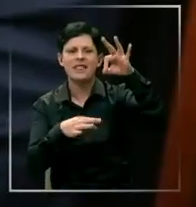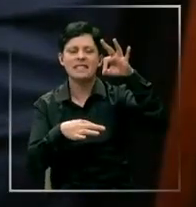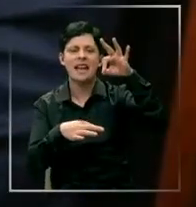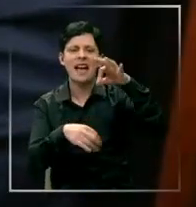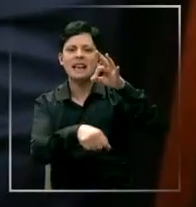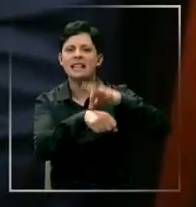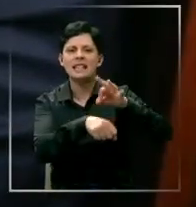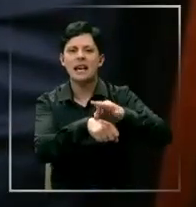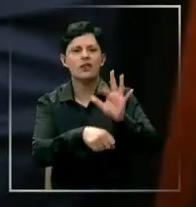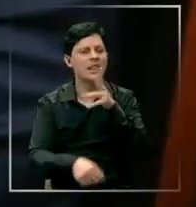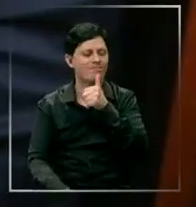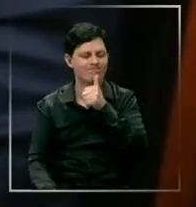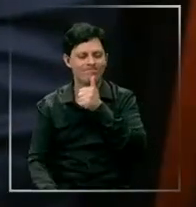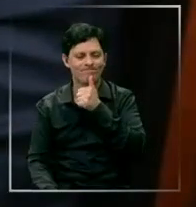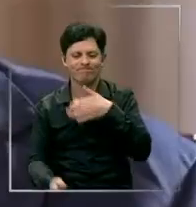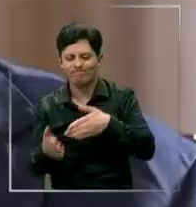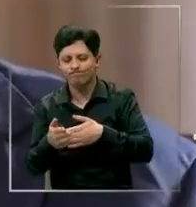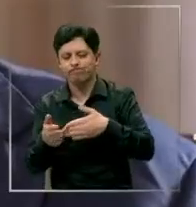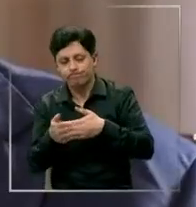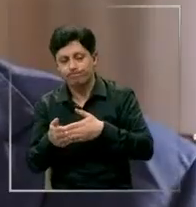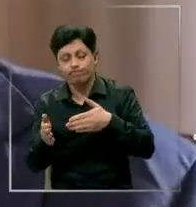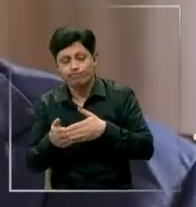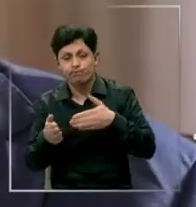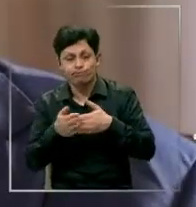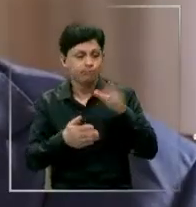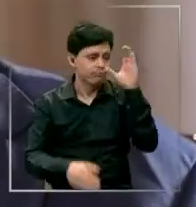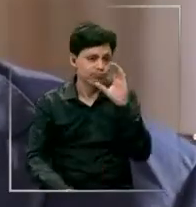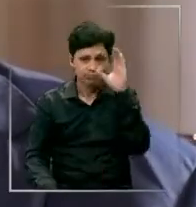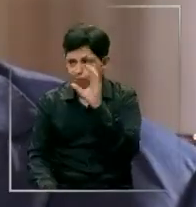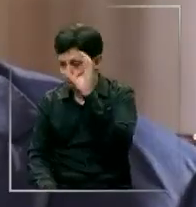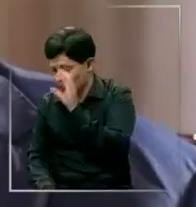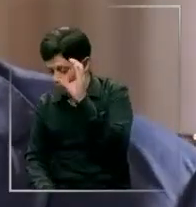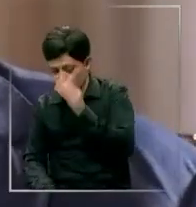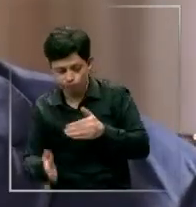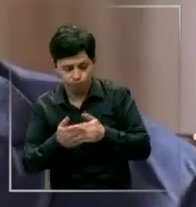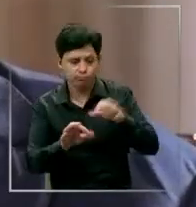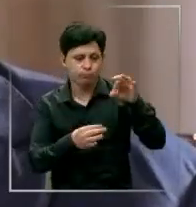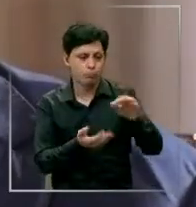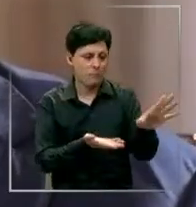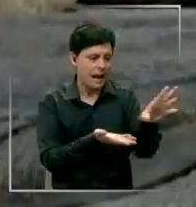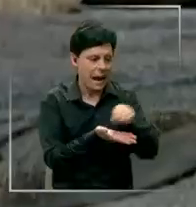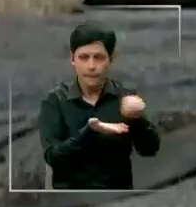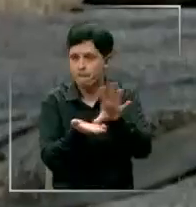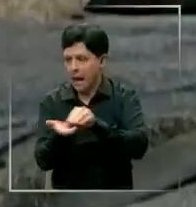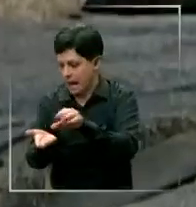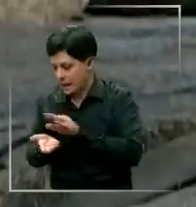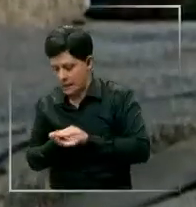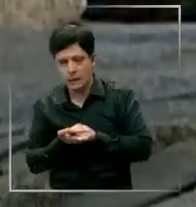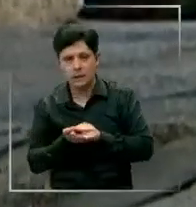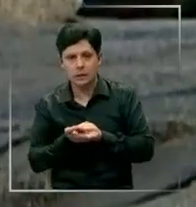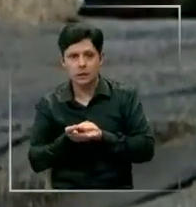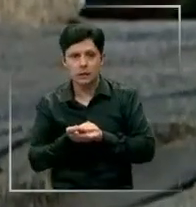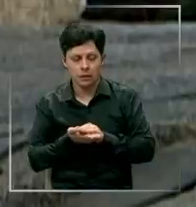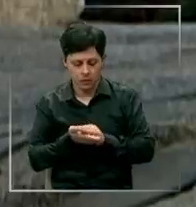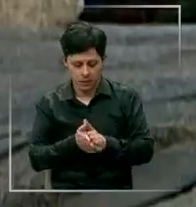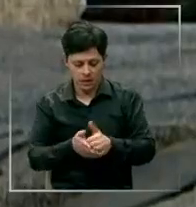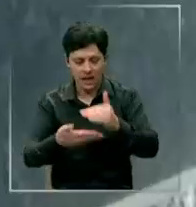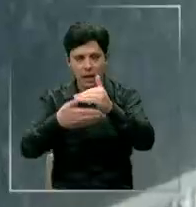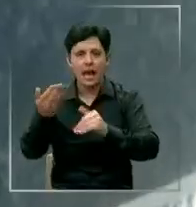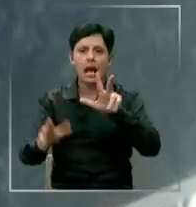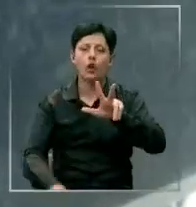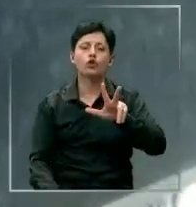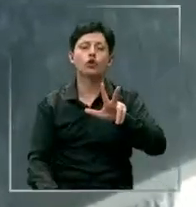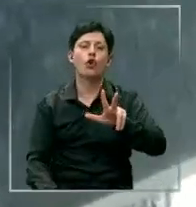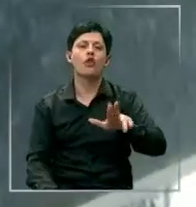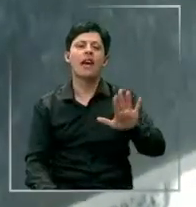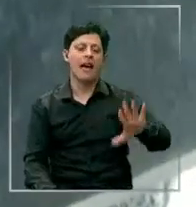son las situaciones con las cuales nos topamos y que tuvimos dificultades como para armar la historia. El 8 de abril